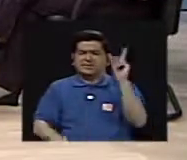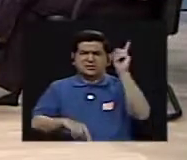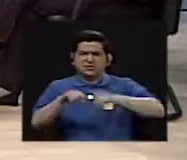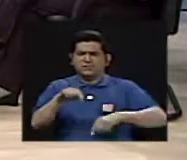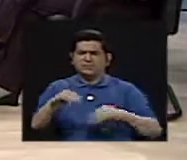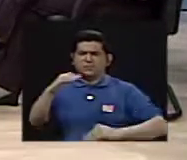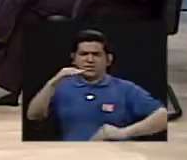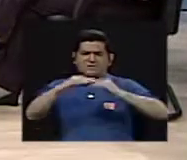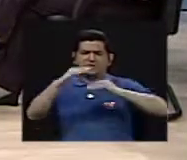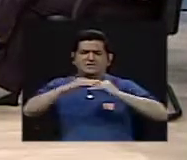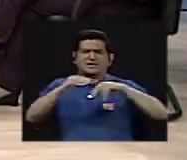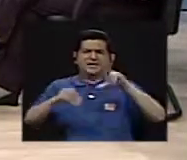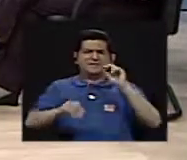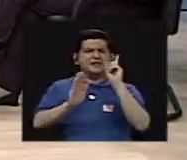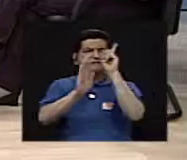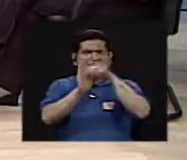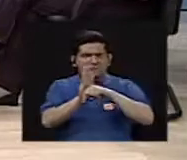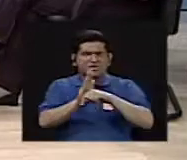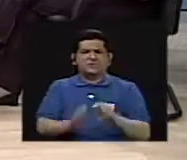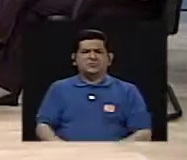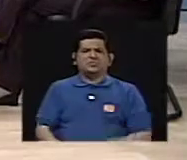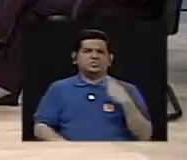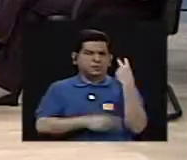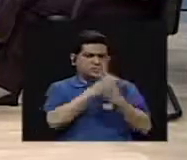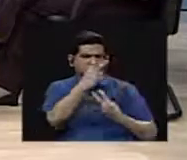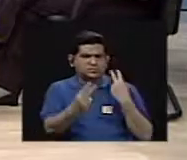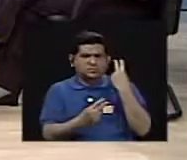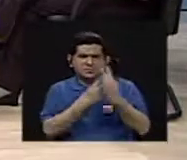hora, que vamos a hacer giras de